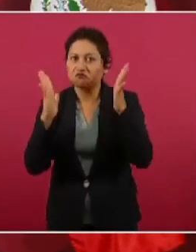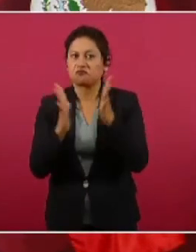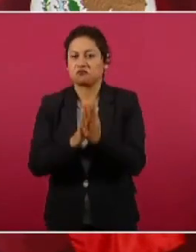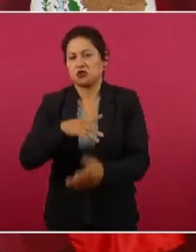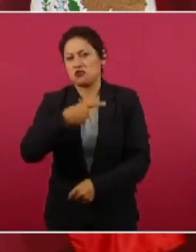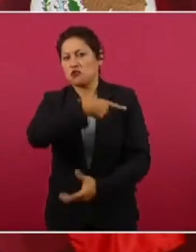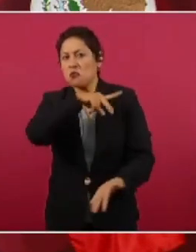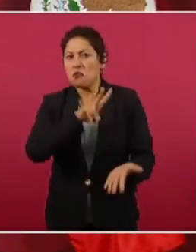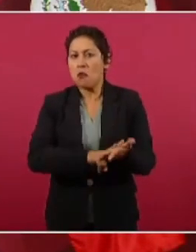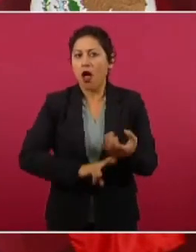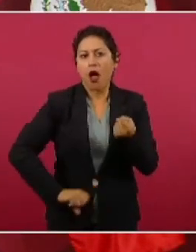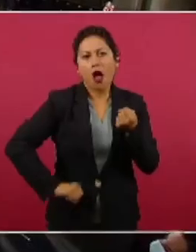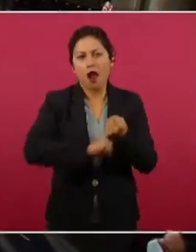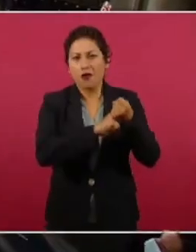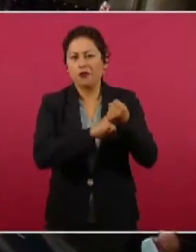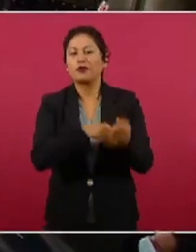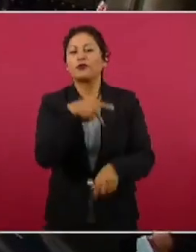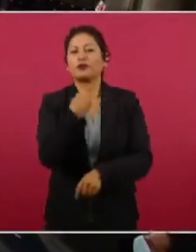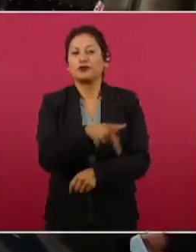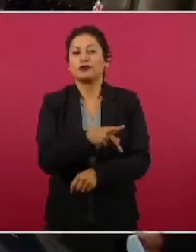su amor a la libertad.